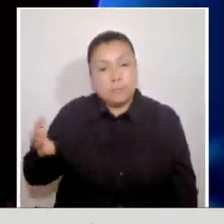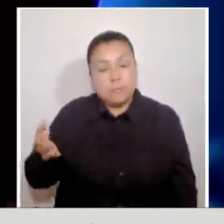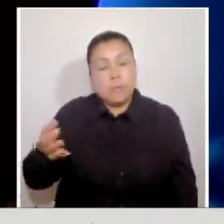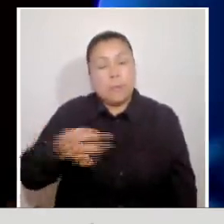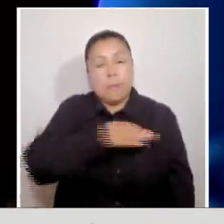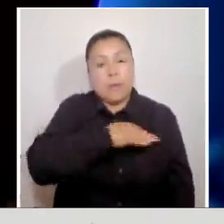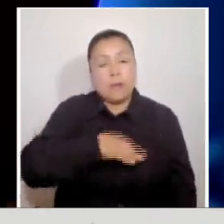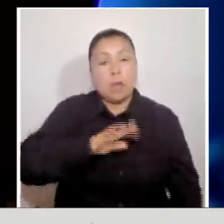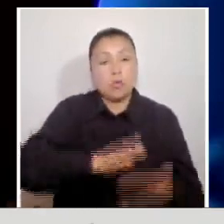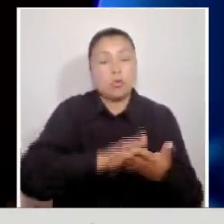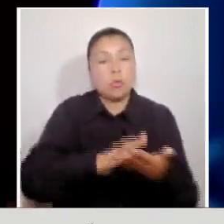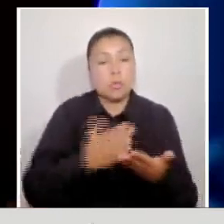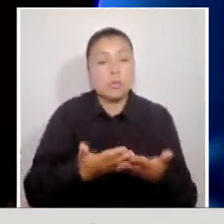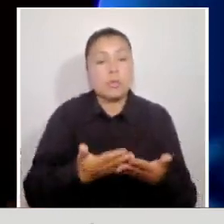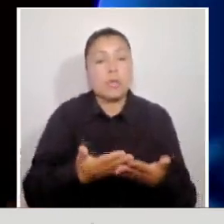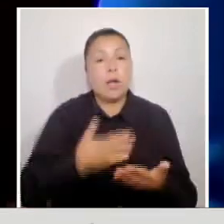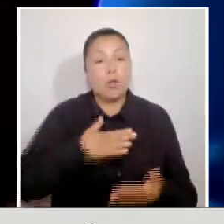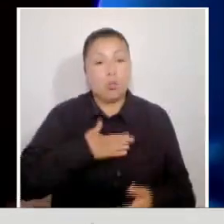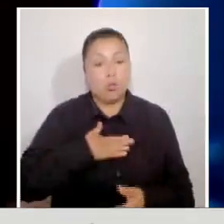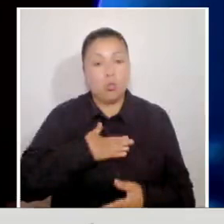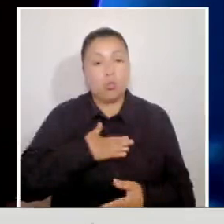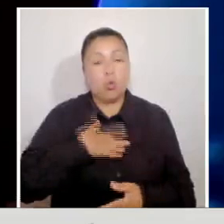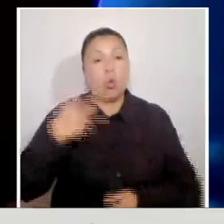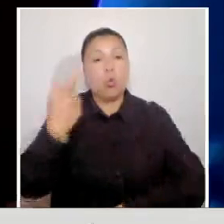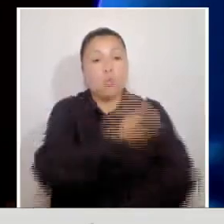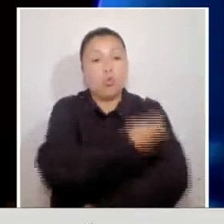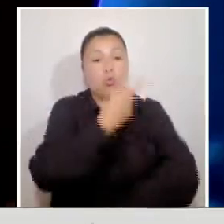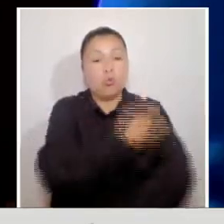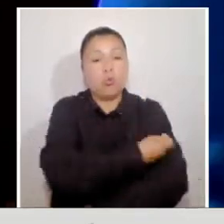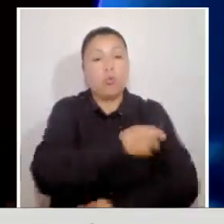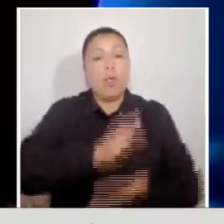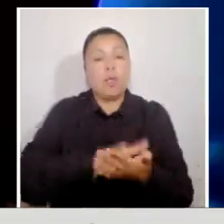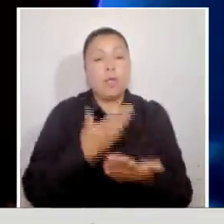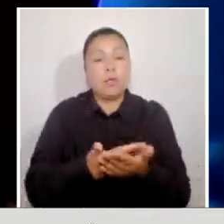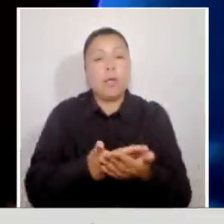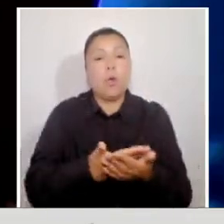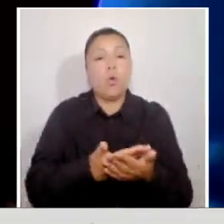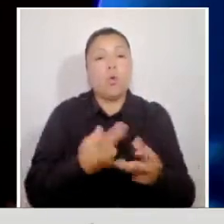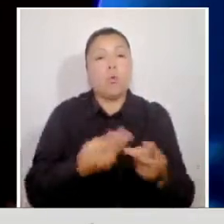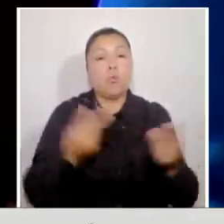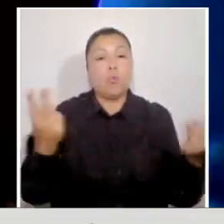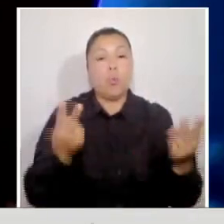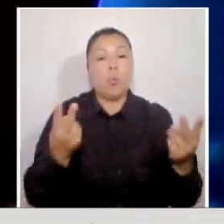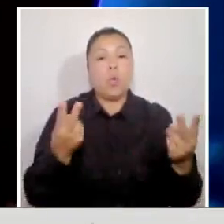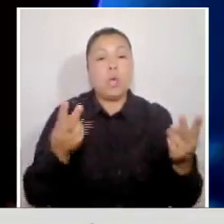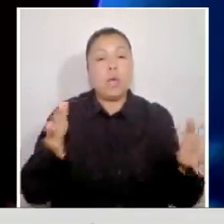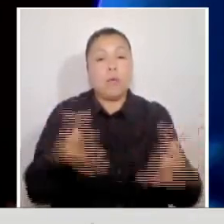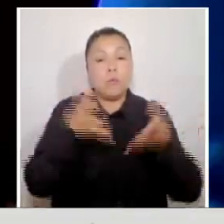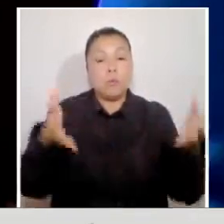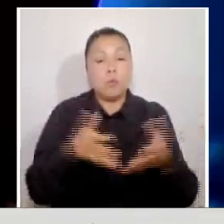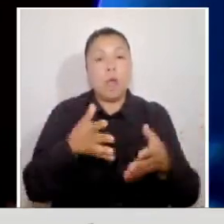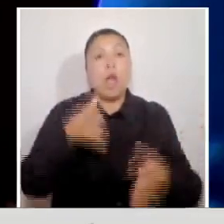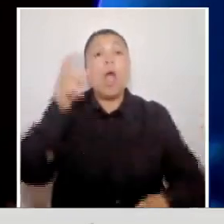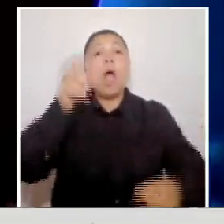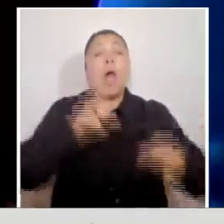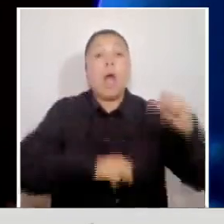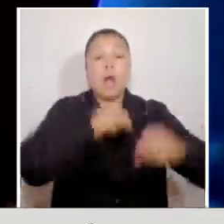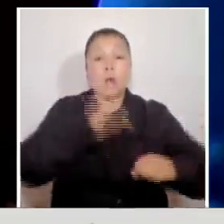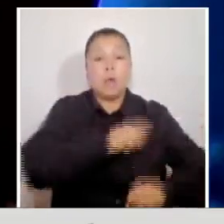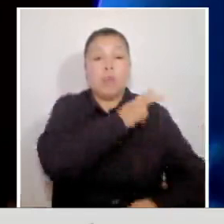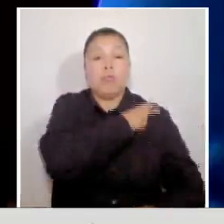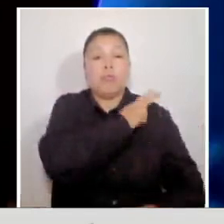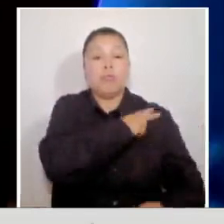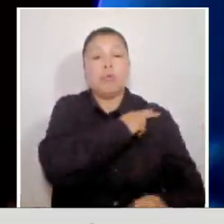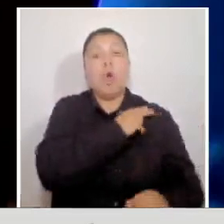modificación a las políticas de vacunación del instituto de salud pública instando a los empleadores o que se establezca por dicha